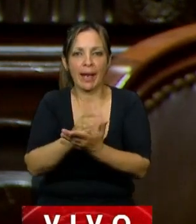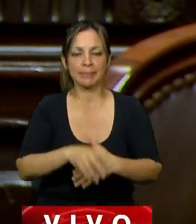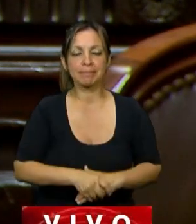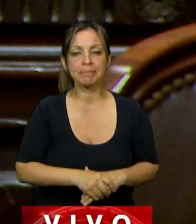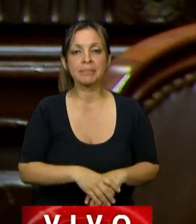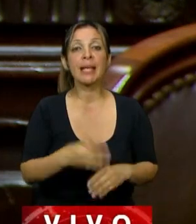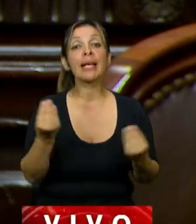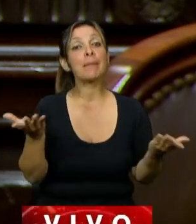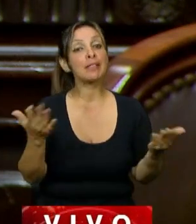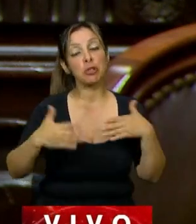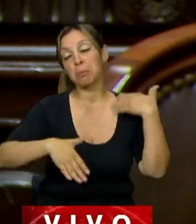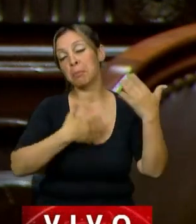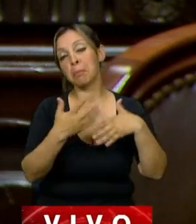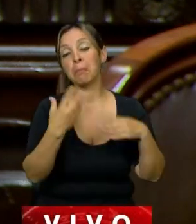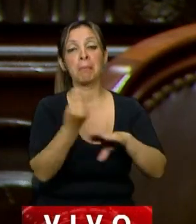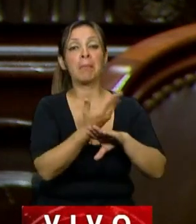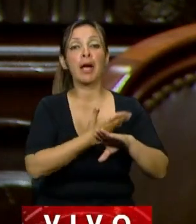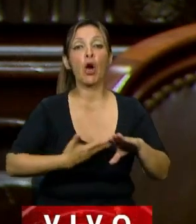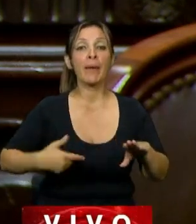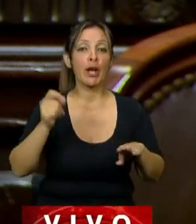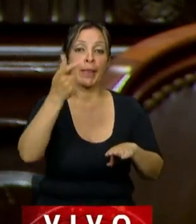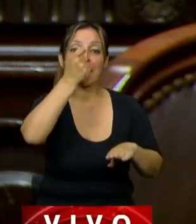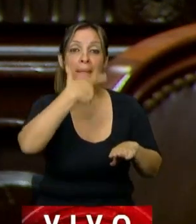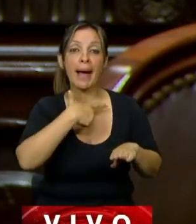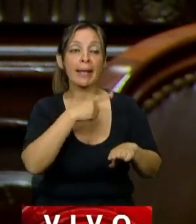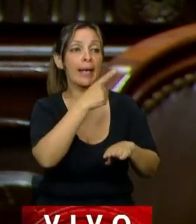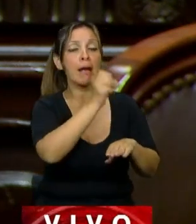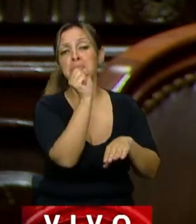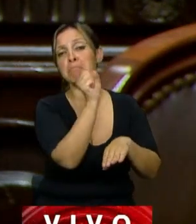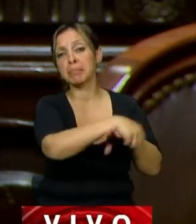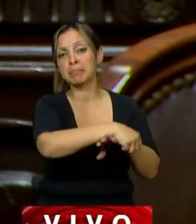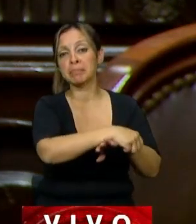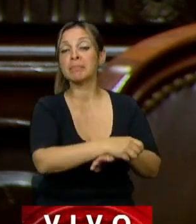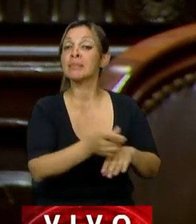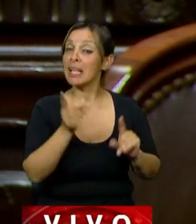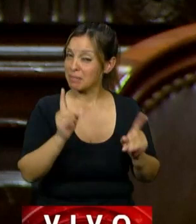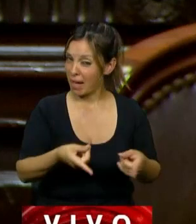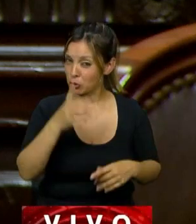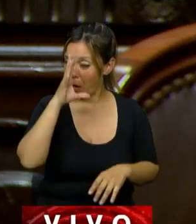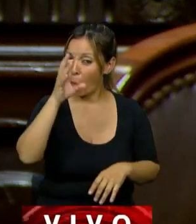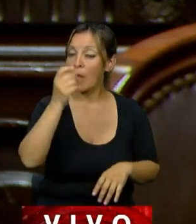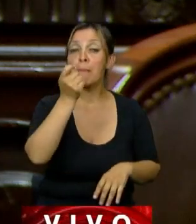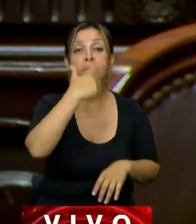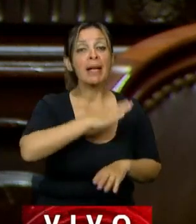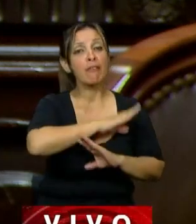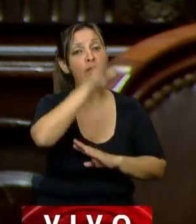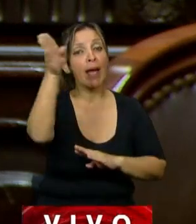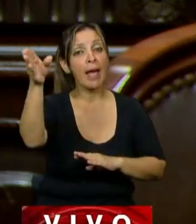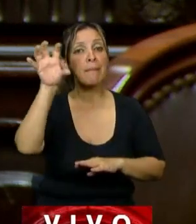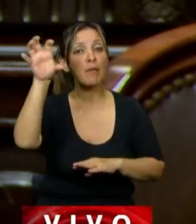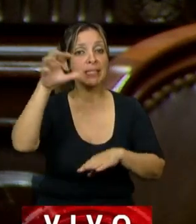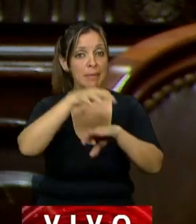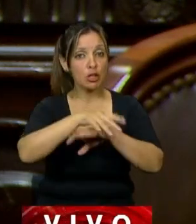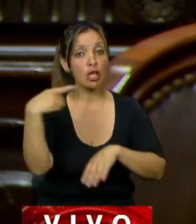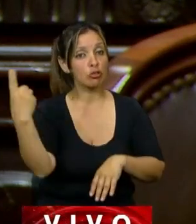Lamentablemente, el gobierno de Mauricio Macri no lo reglamentó. Es más, viajó Mauricio Macri a la provincia de Misiones, le